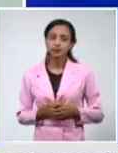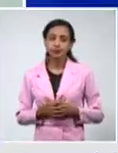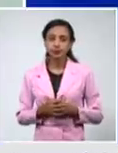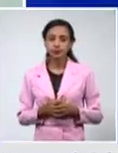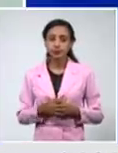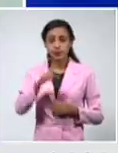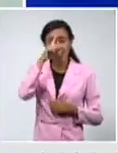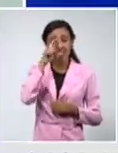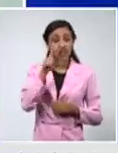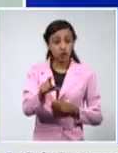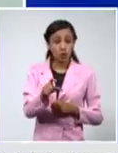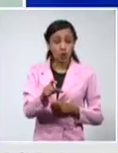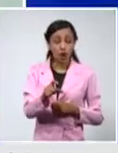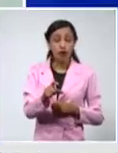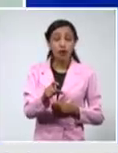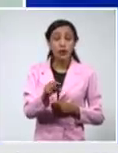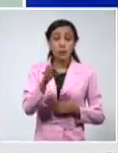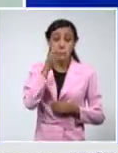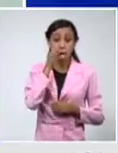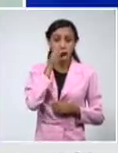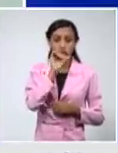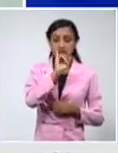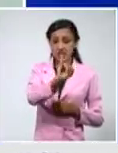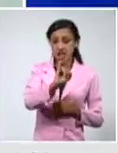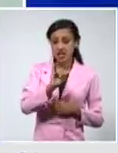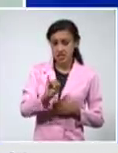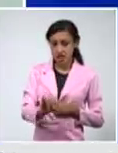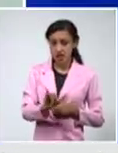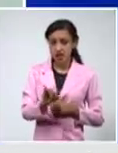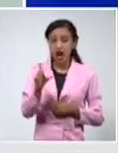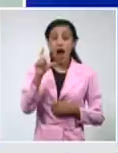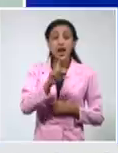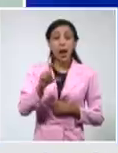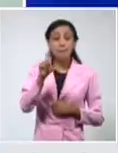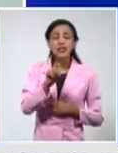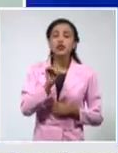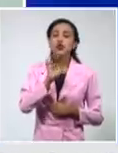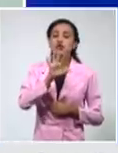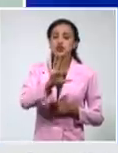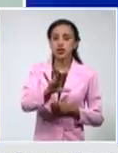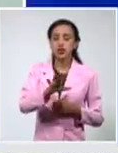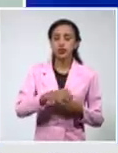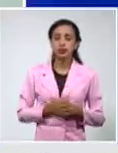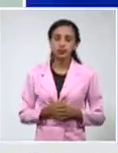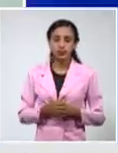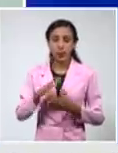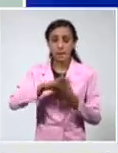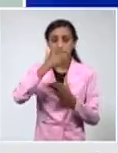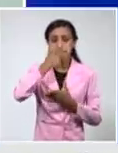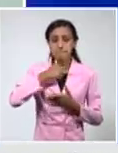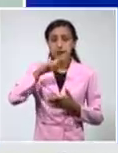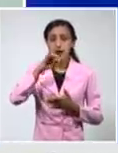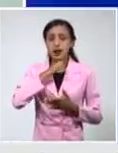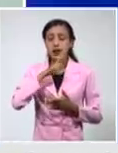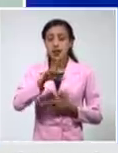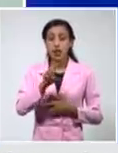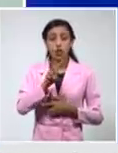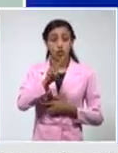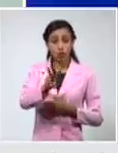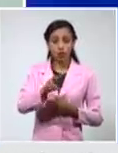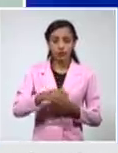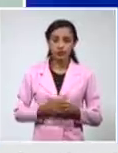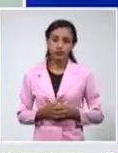6 cada uno, Caimito con 5 y Mariel con 2, y San Antonio de los Baños